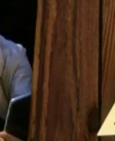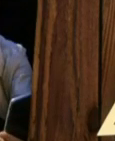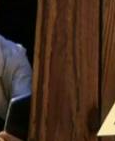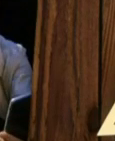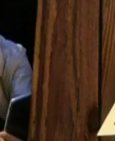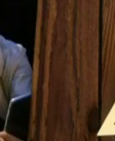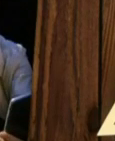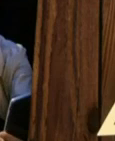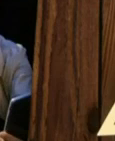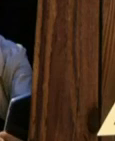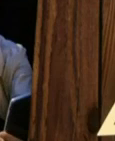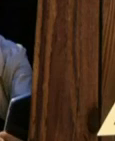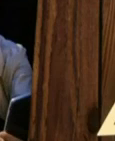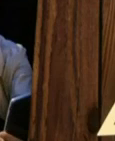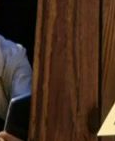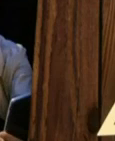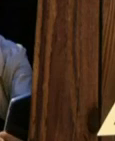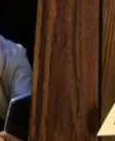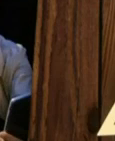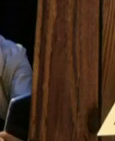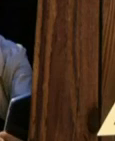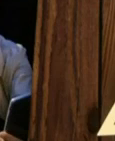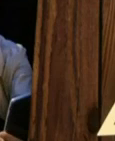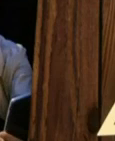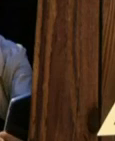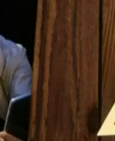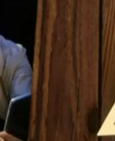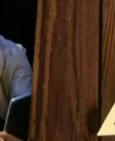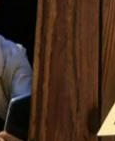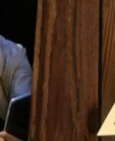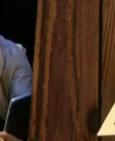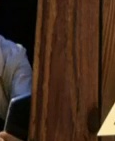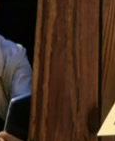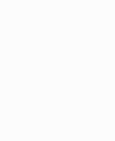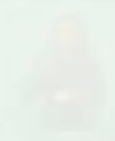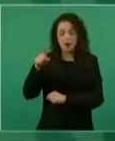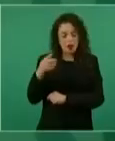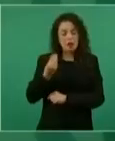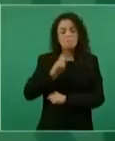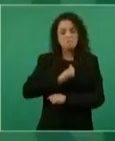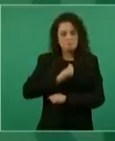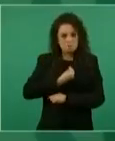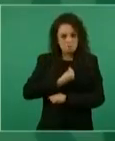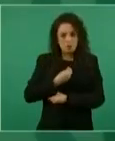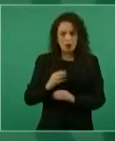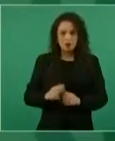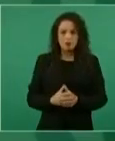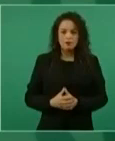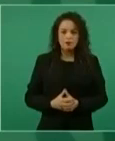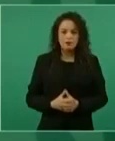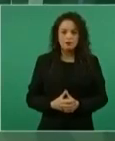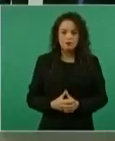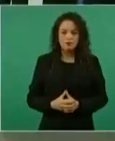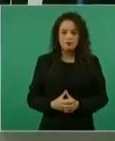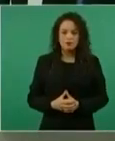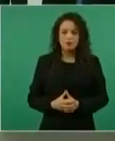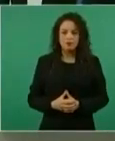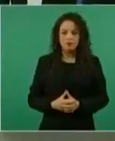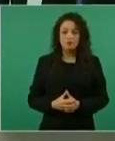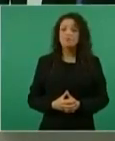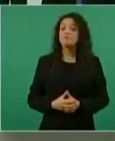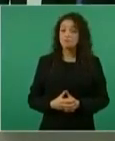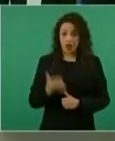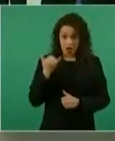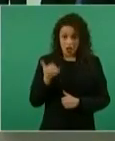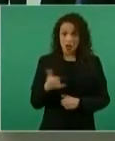Se lo juro, señorita. Señorita, se lo juro yo. Las notas que salieron en los medios neoliberales, la verdad, decían que eran 20